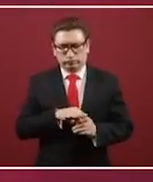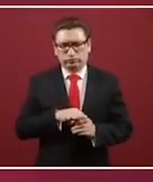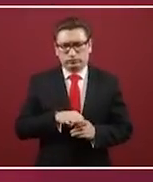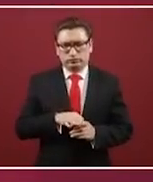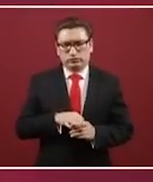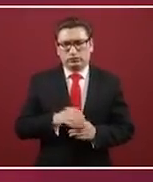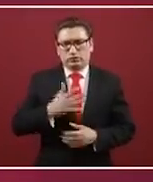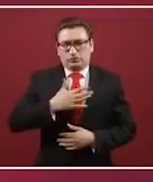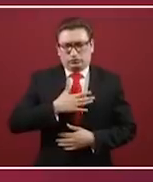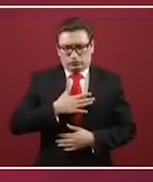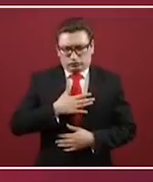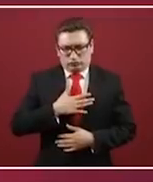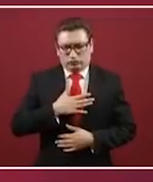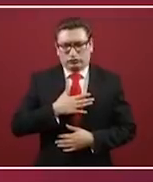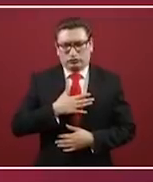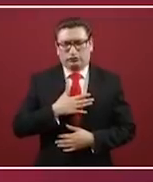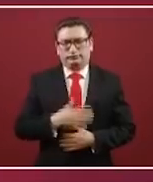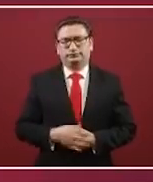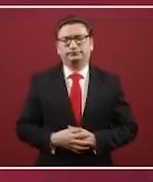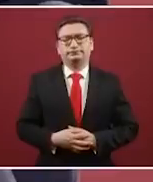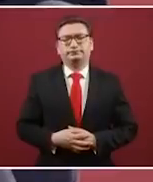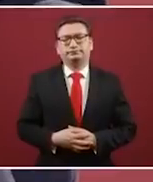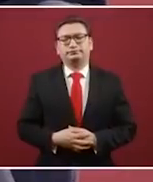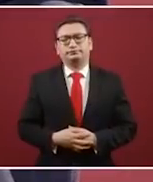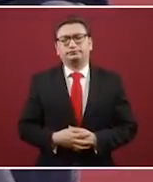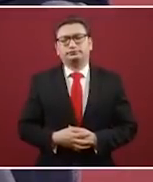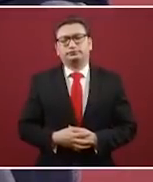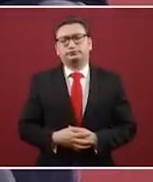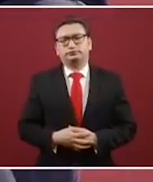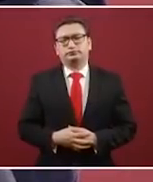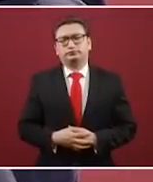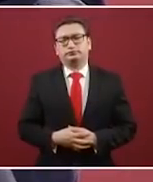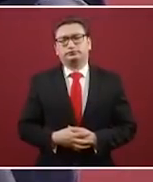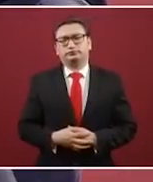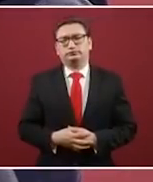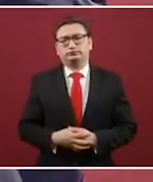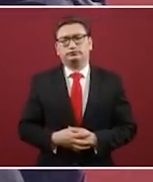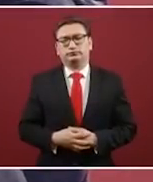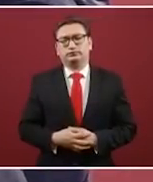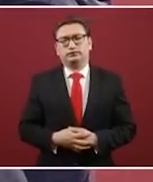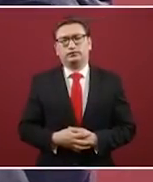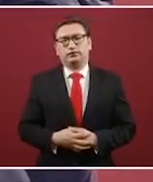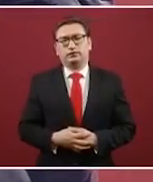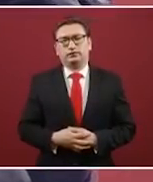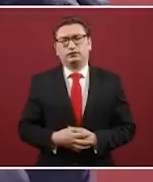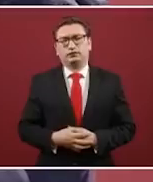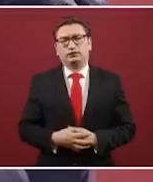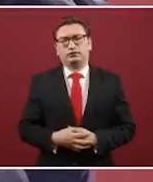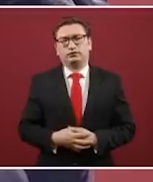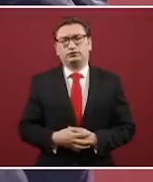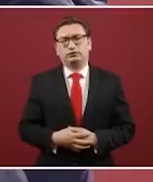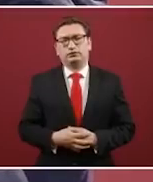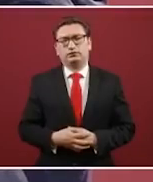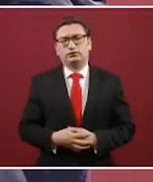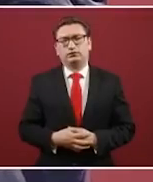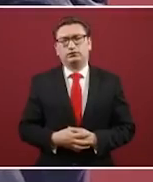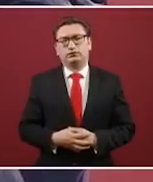ofrecido no visitar estados